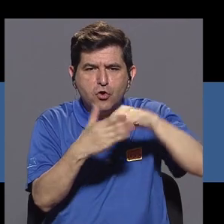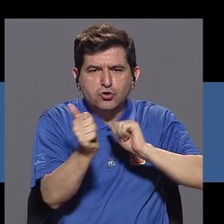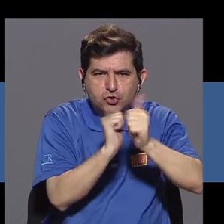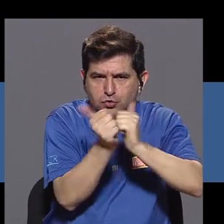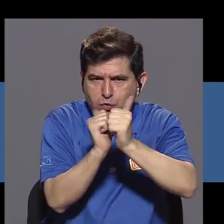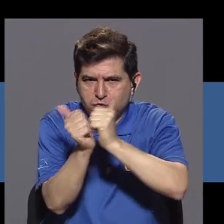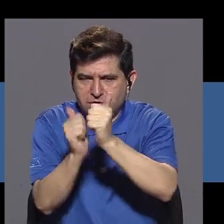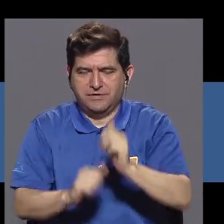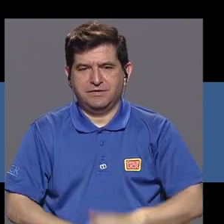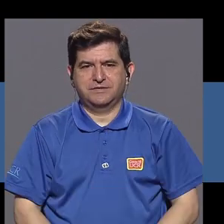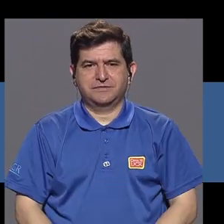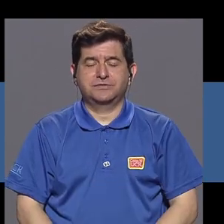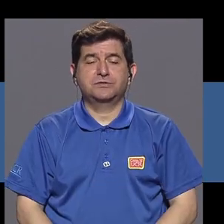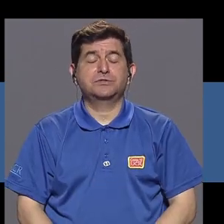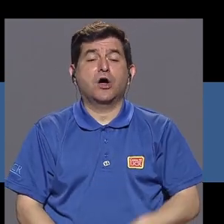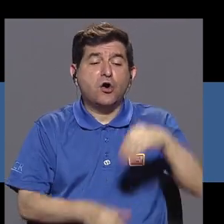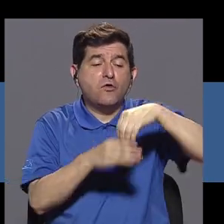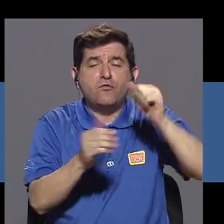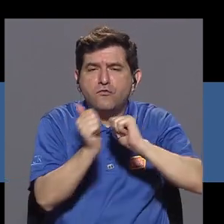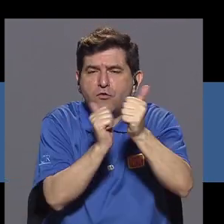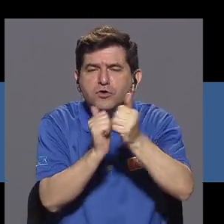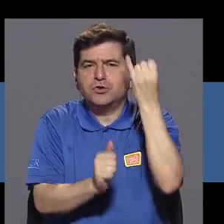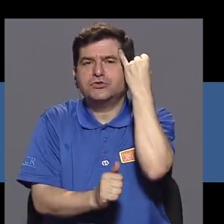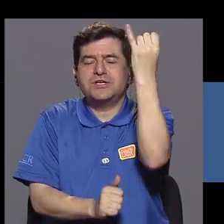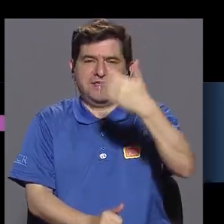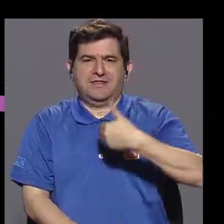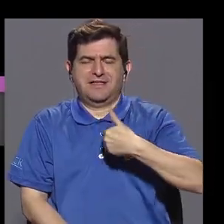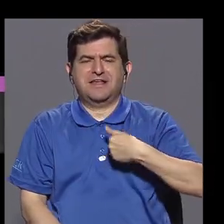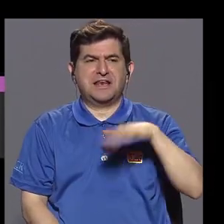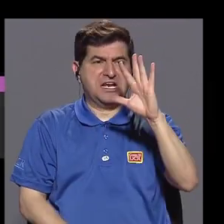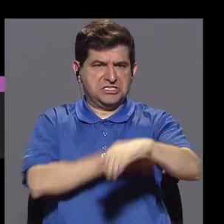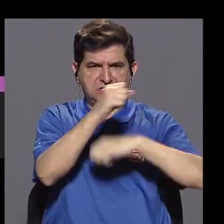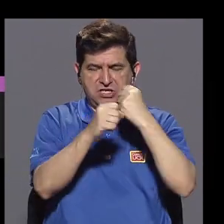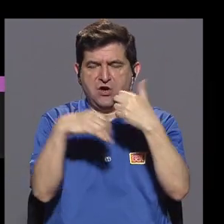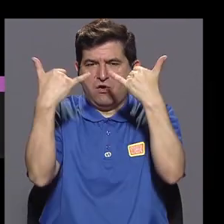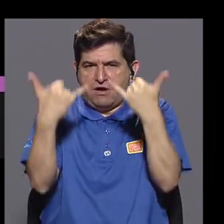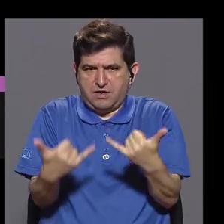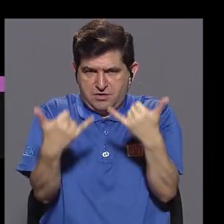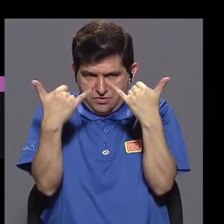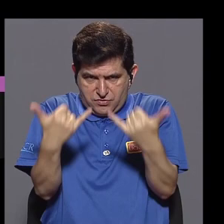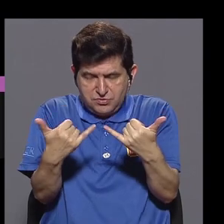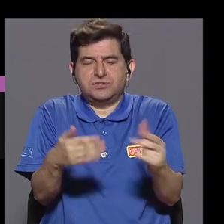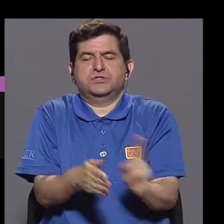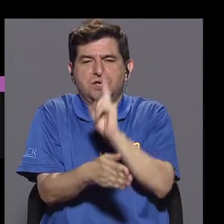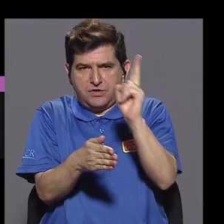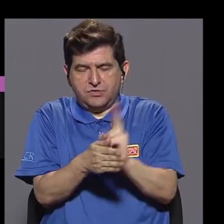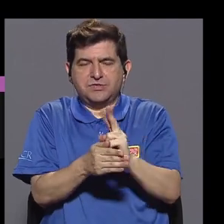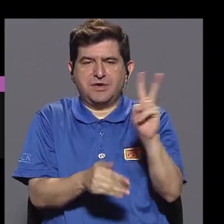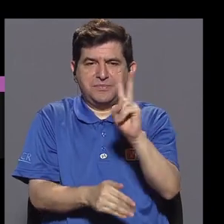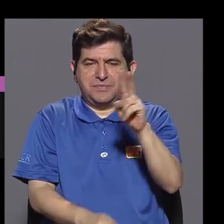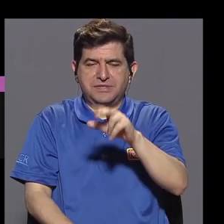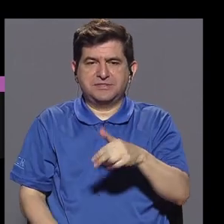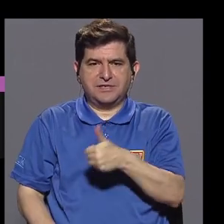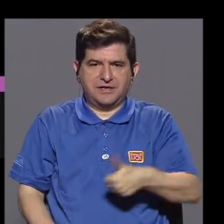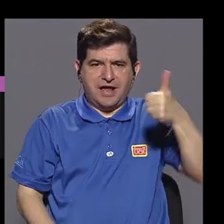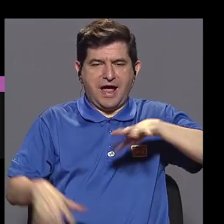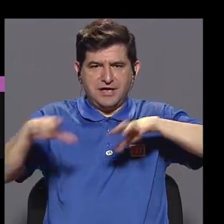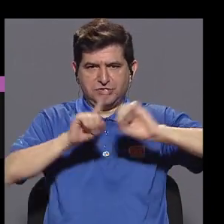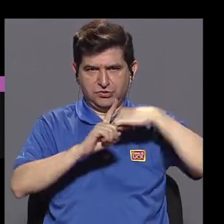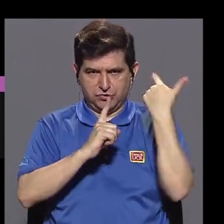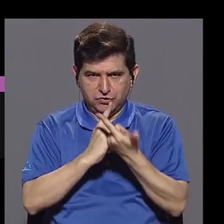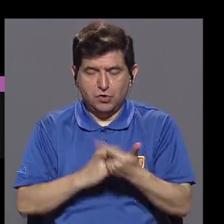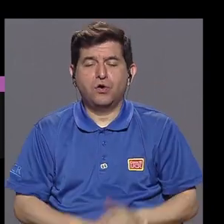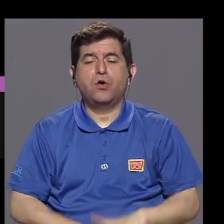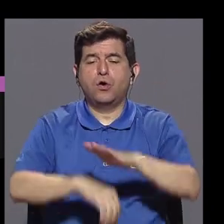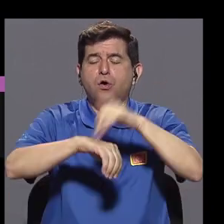Fondos Concursables son una iniciativa que tiene más de 5 años de estarse utilizando en la vicerrectoría y son convocatorias muy específicas que